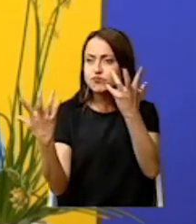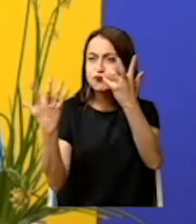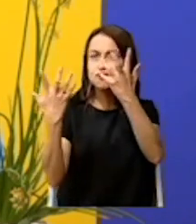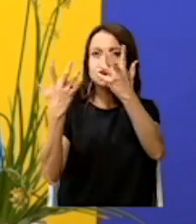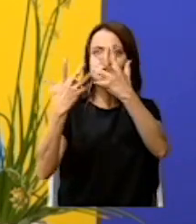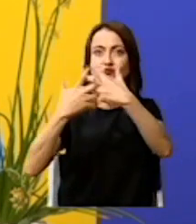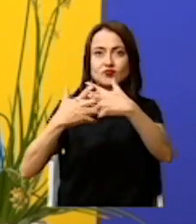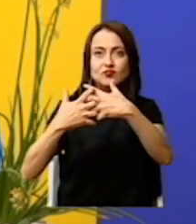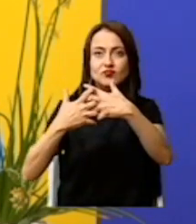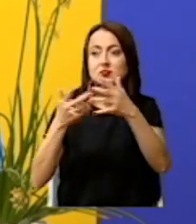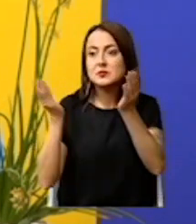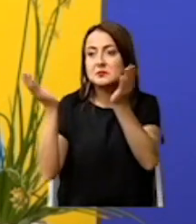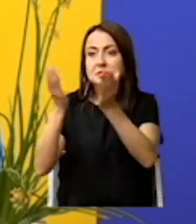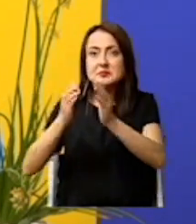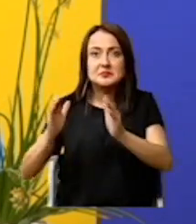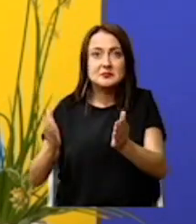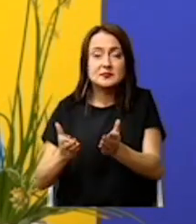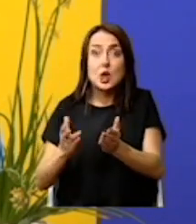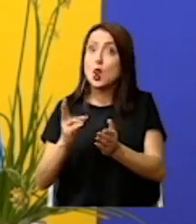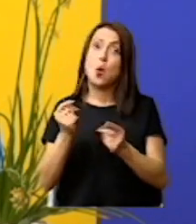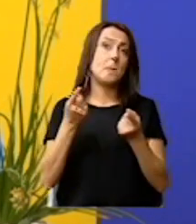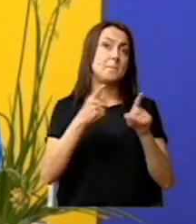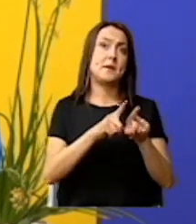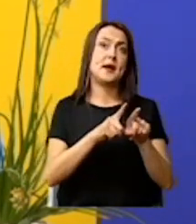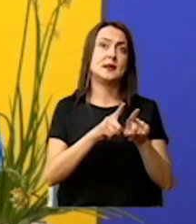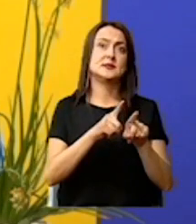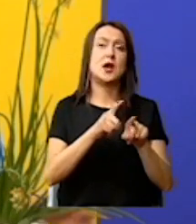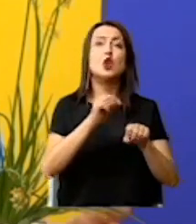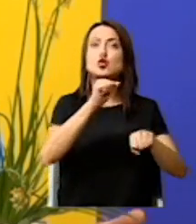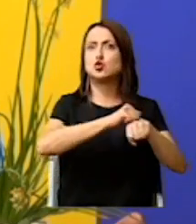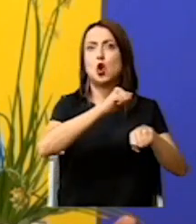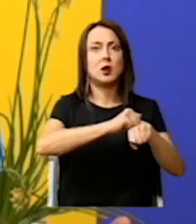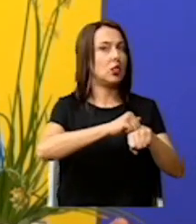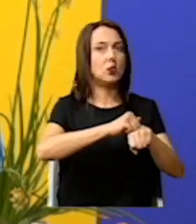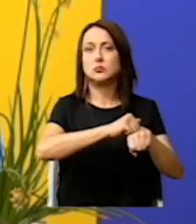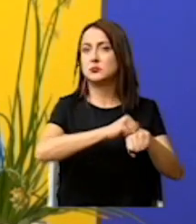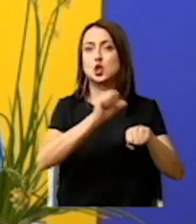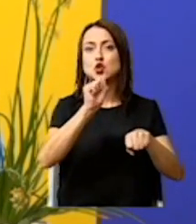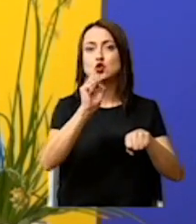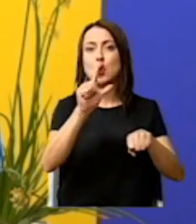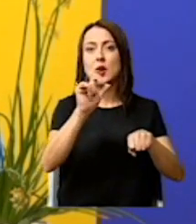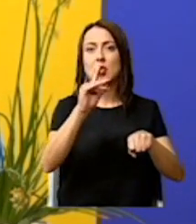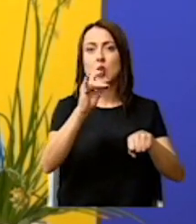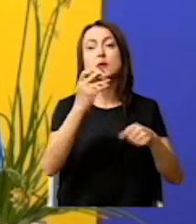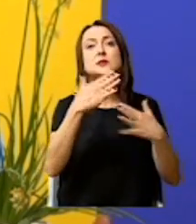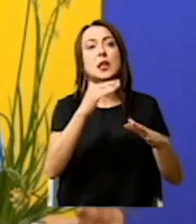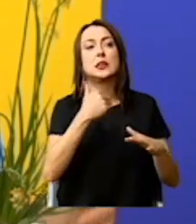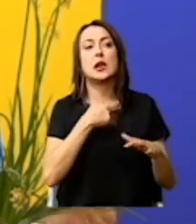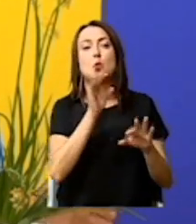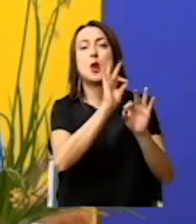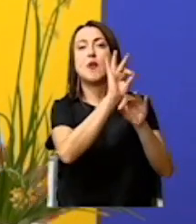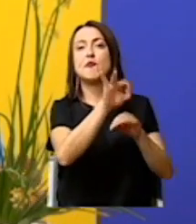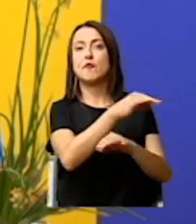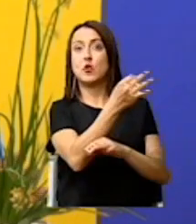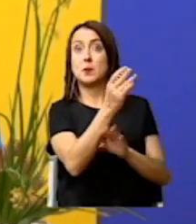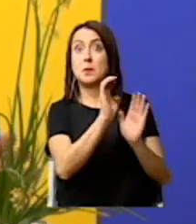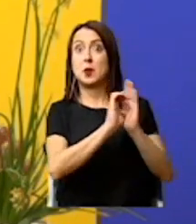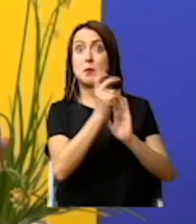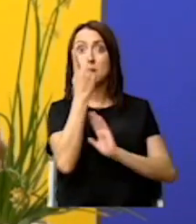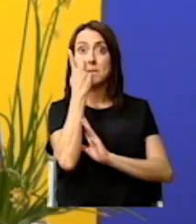recipiente. Eso no nos pasa, por ejemplo, con los sólidos. Los sólidos ya tienen una forma definida. Por ejemplo, si